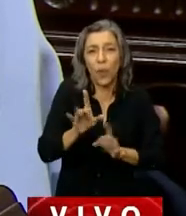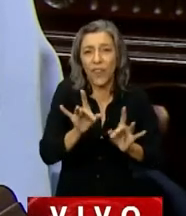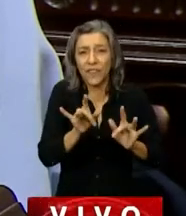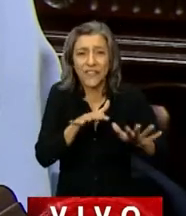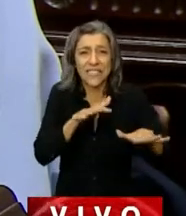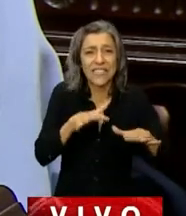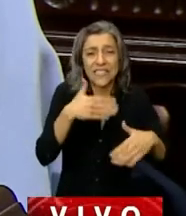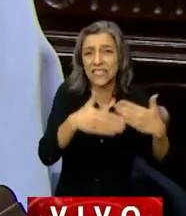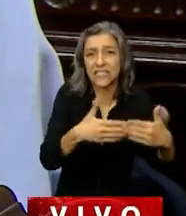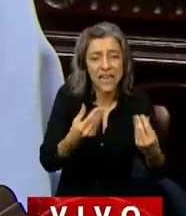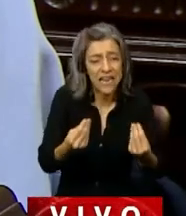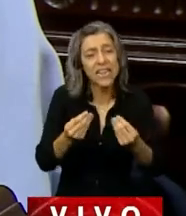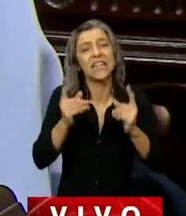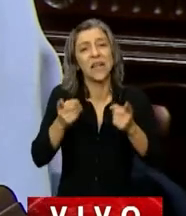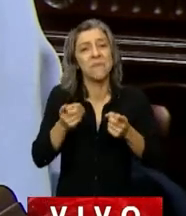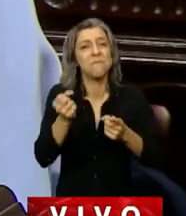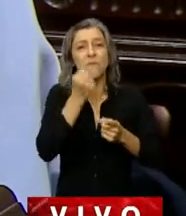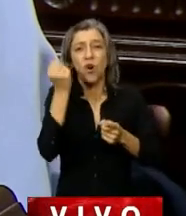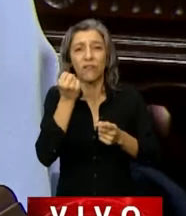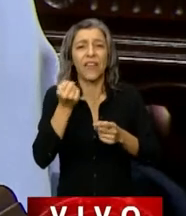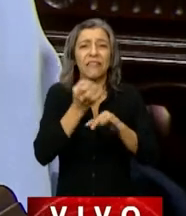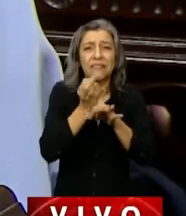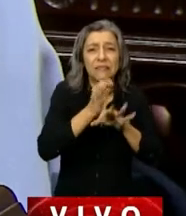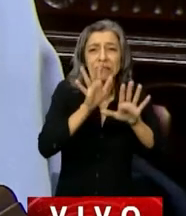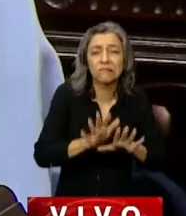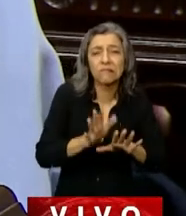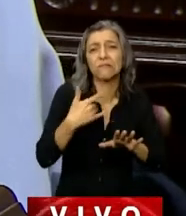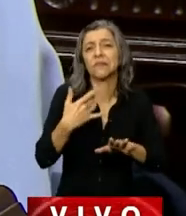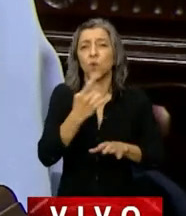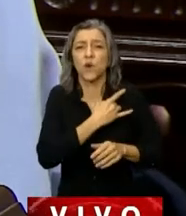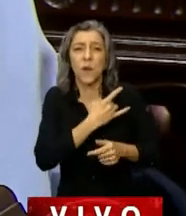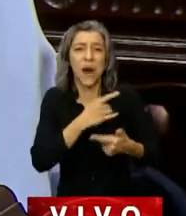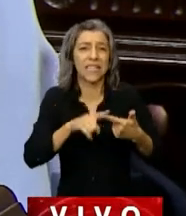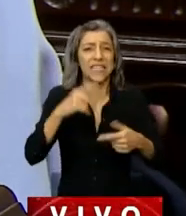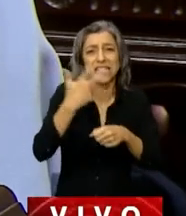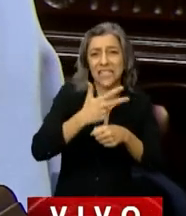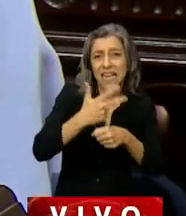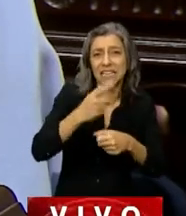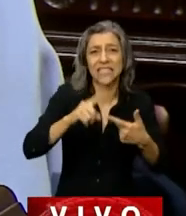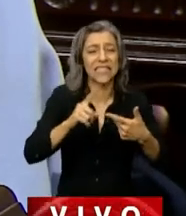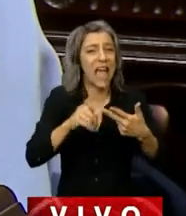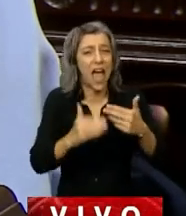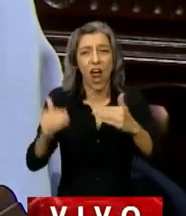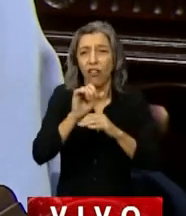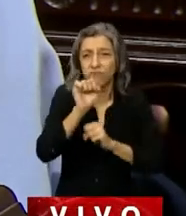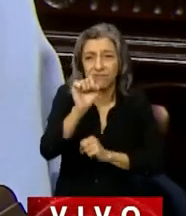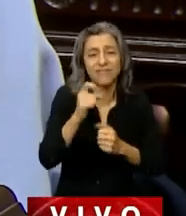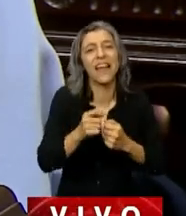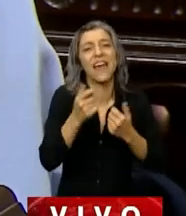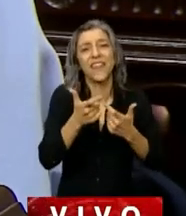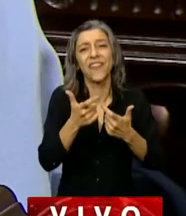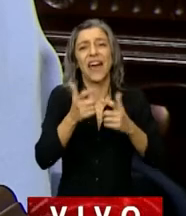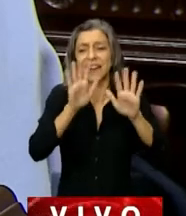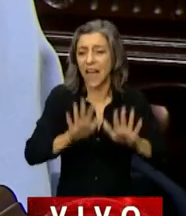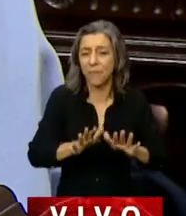los niveles, terciarios, universitarios, de grado, de posgrado. Mejorar estas prestaciones en domicilio, como